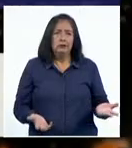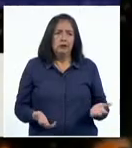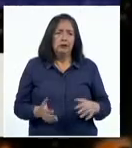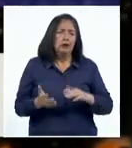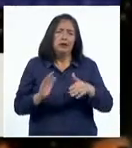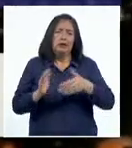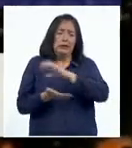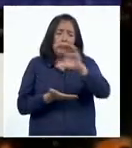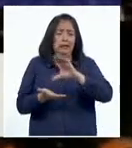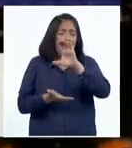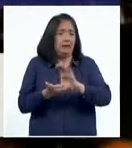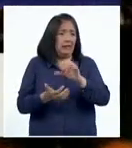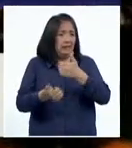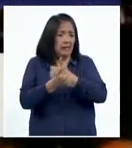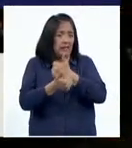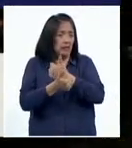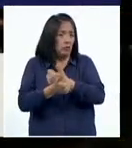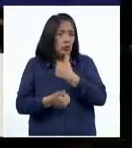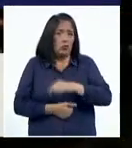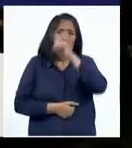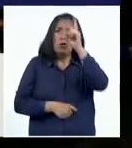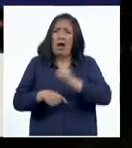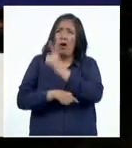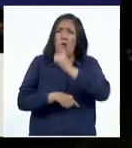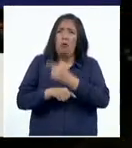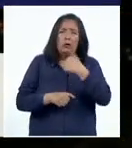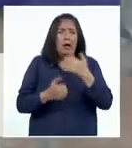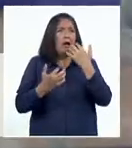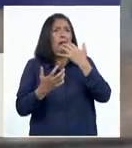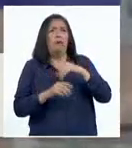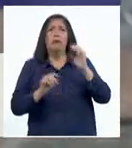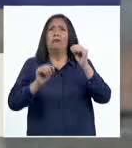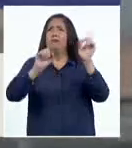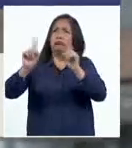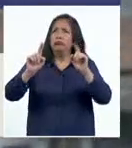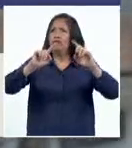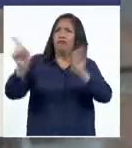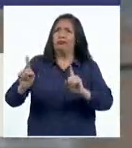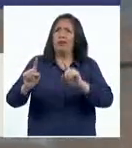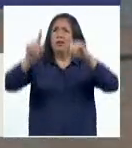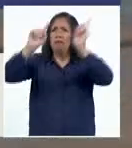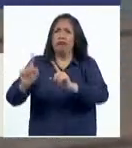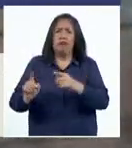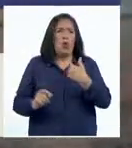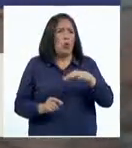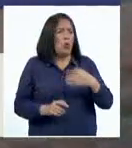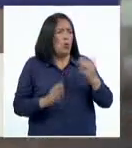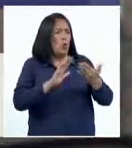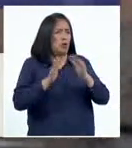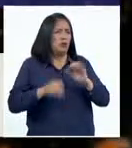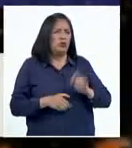de Ayacucho, se vivió una hora de asombro y nerviosismo ante la tormenta eléctrica que azotó la ciudad. Relámpagos y